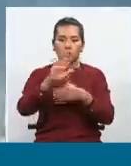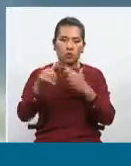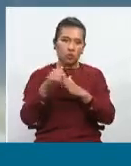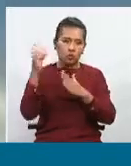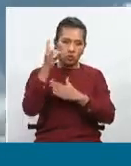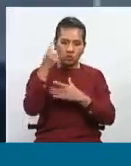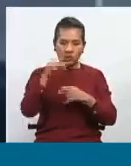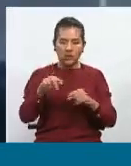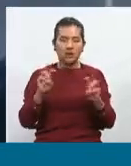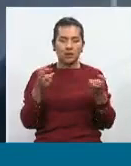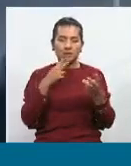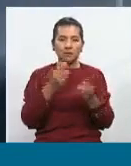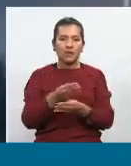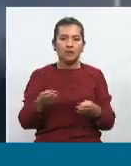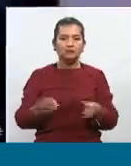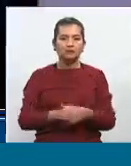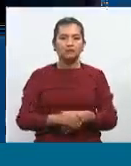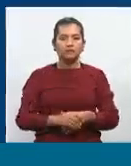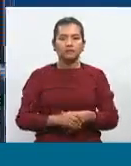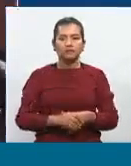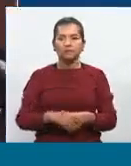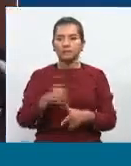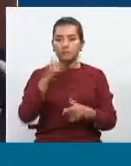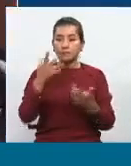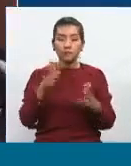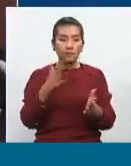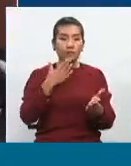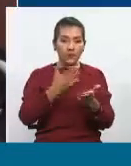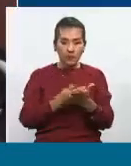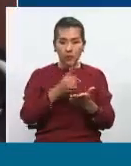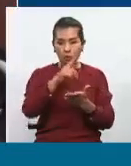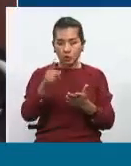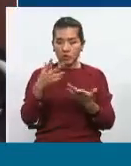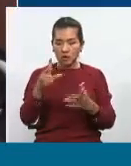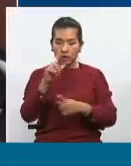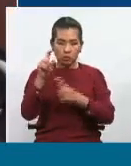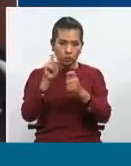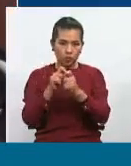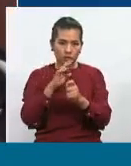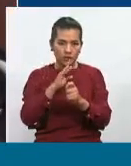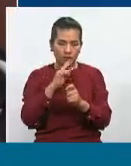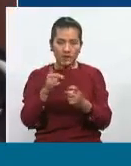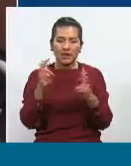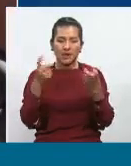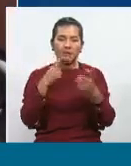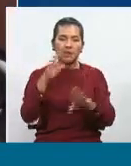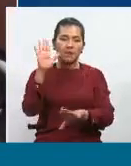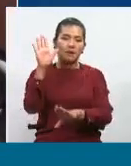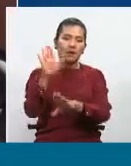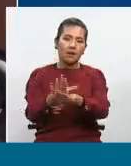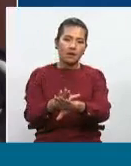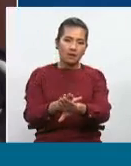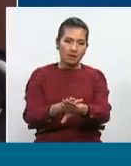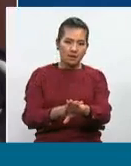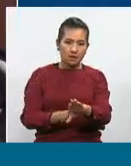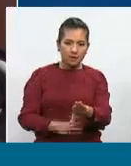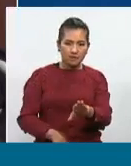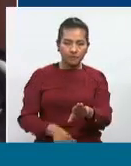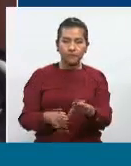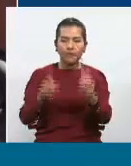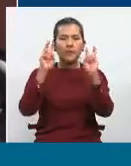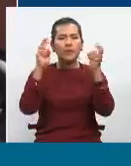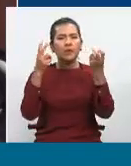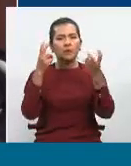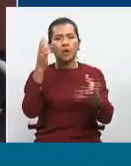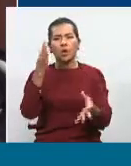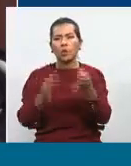materia. Usted lo puntualizaba, hay temas en los que se está avanzando lentamente. El tema de la